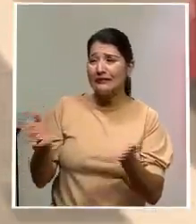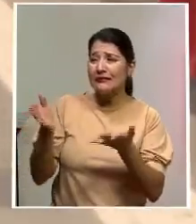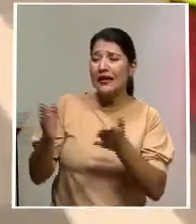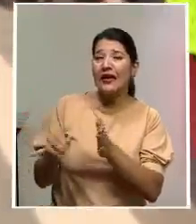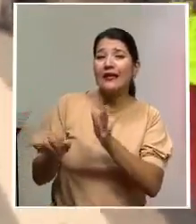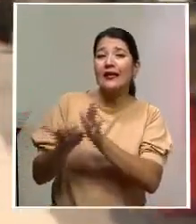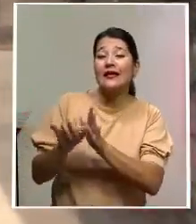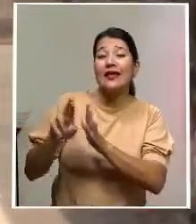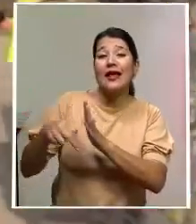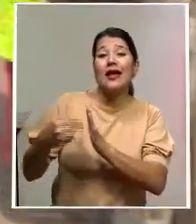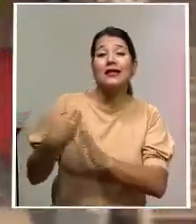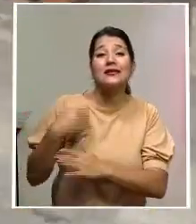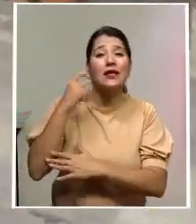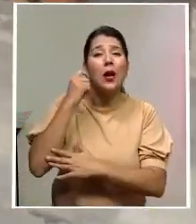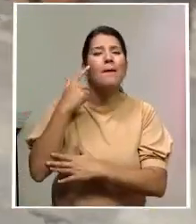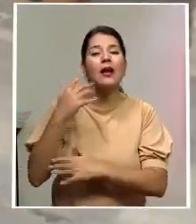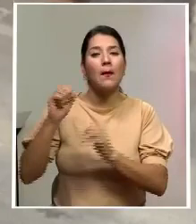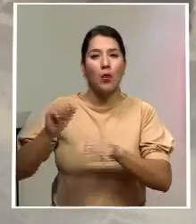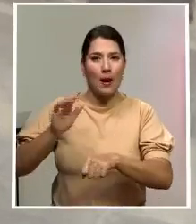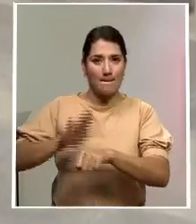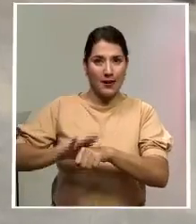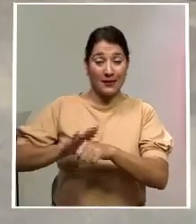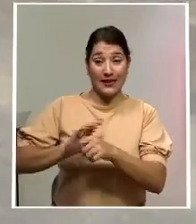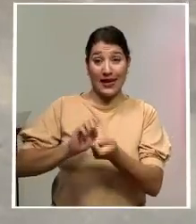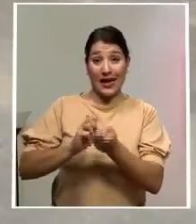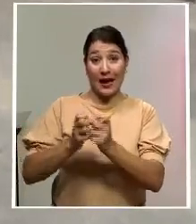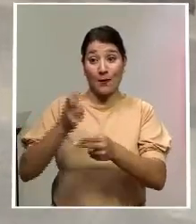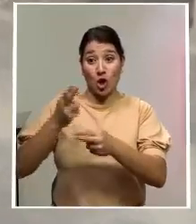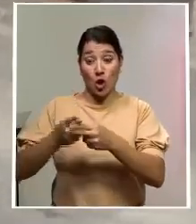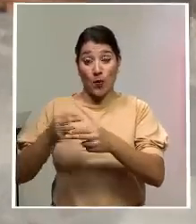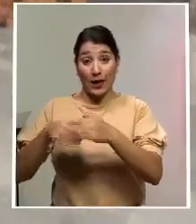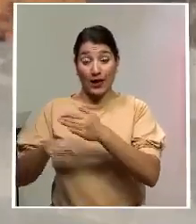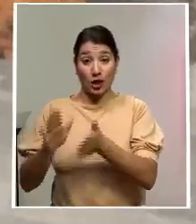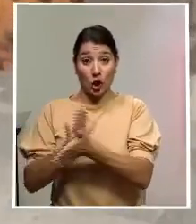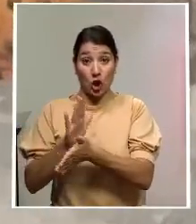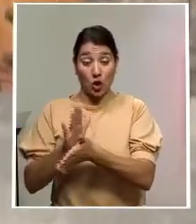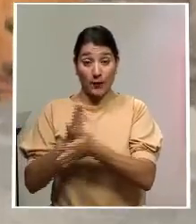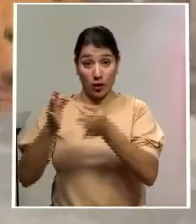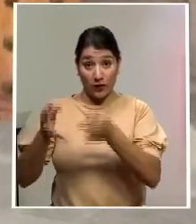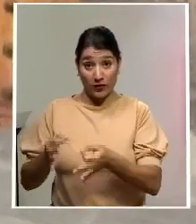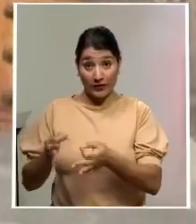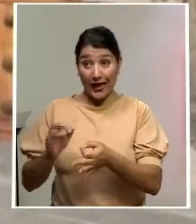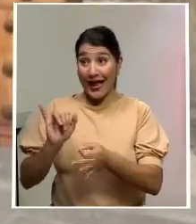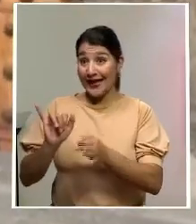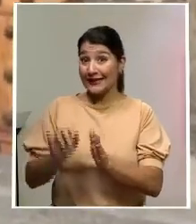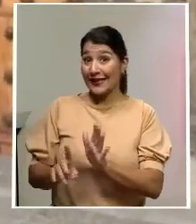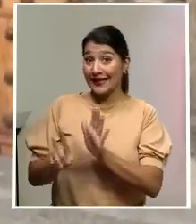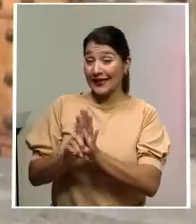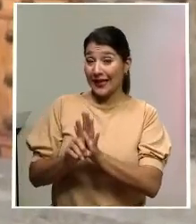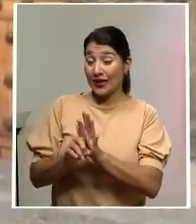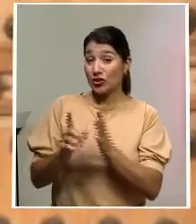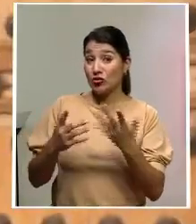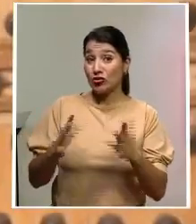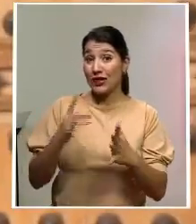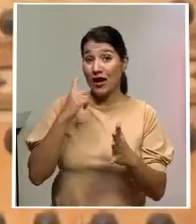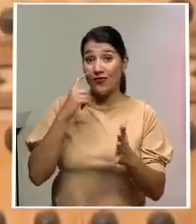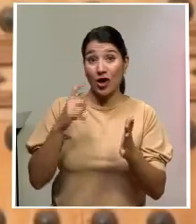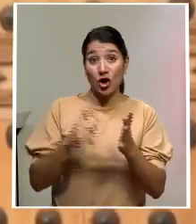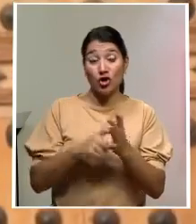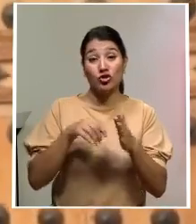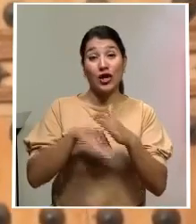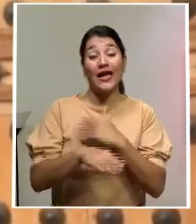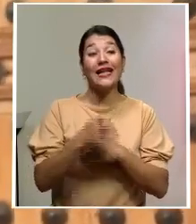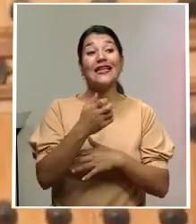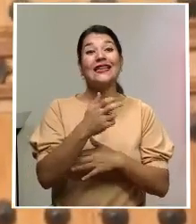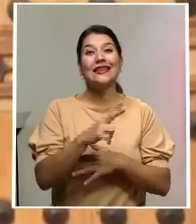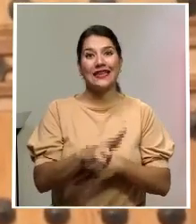género para permitir el cambio de nombre y género en documentos oficiales, un derecho que actualmente está reconocido en 13 de los